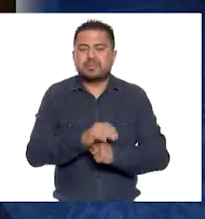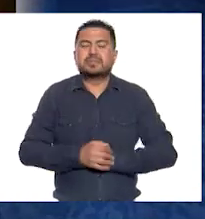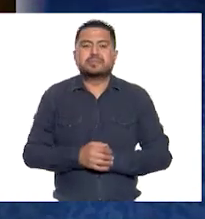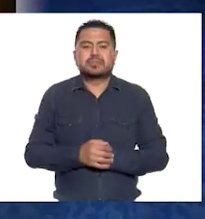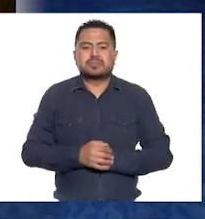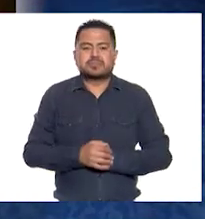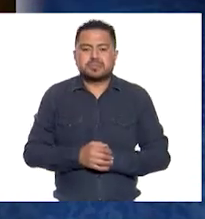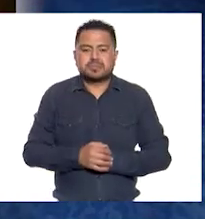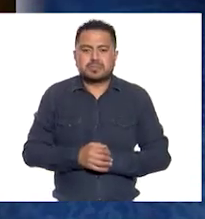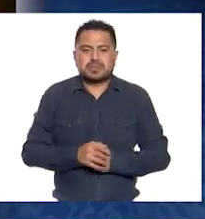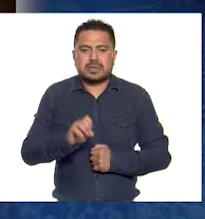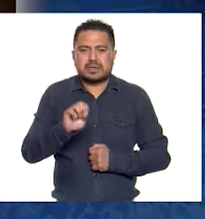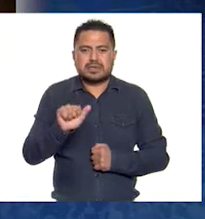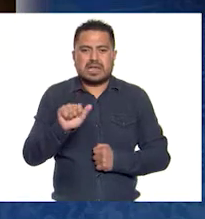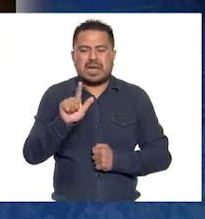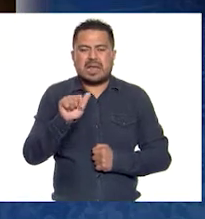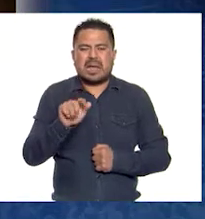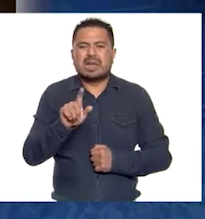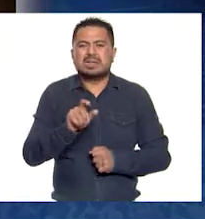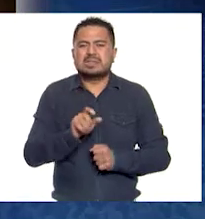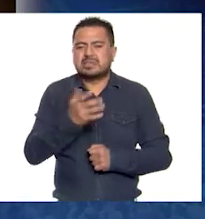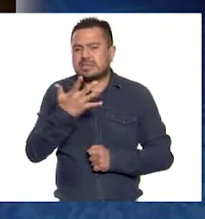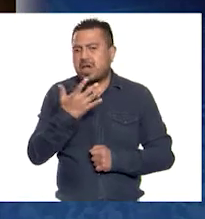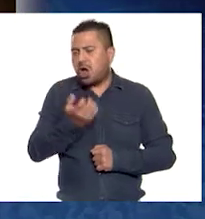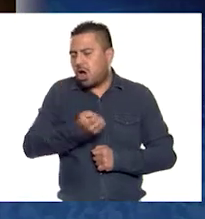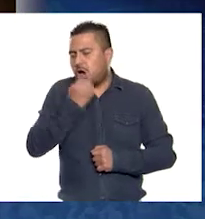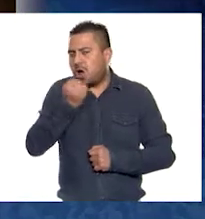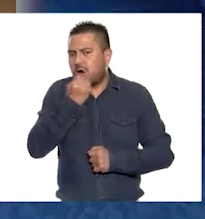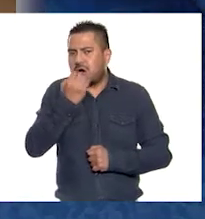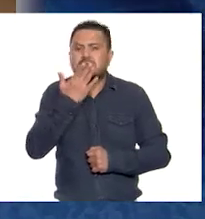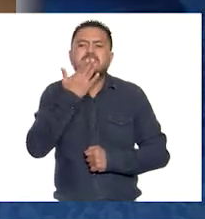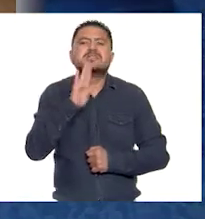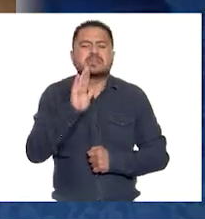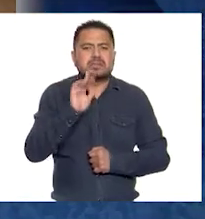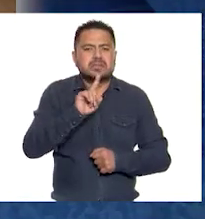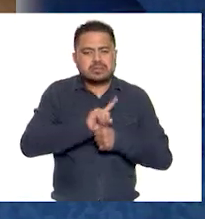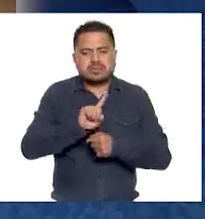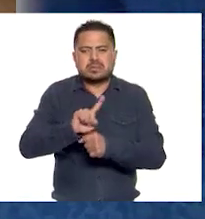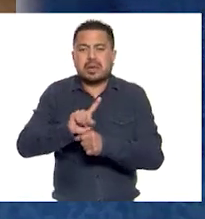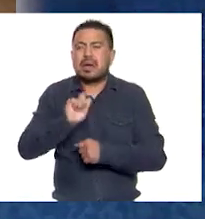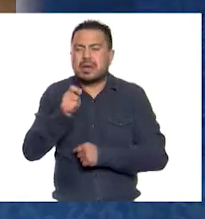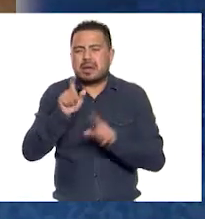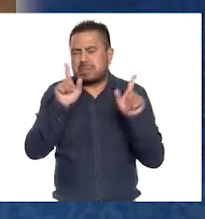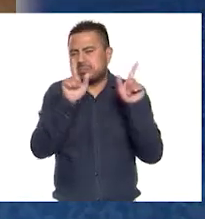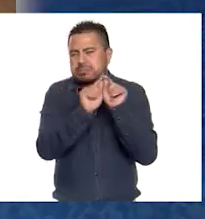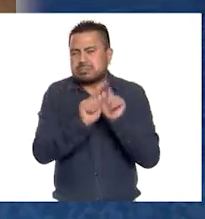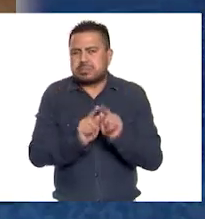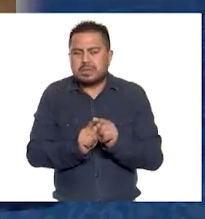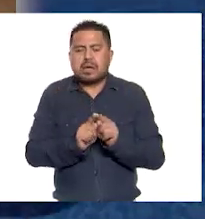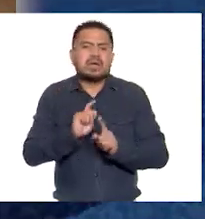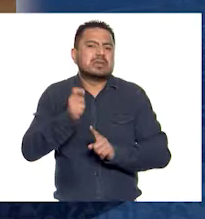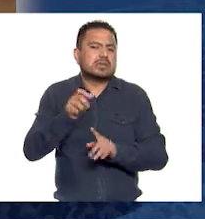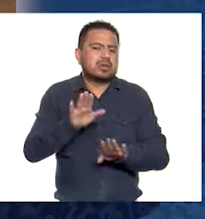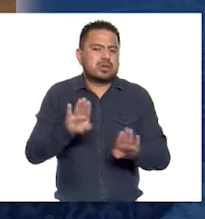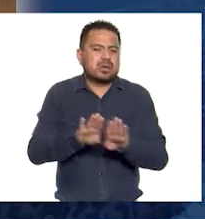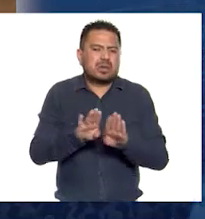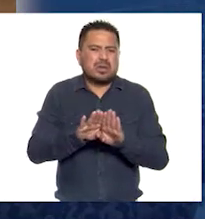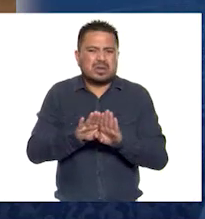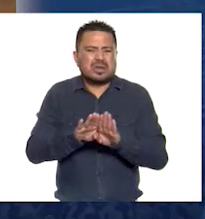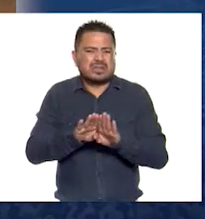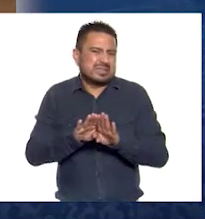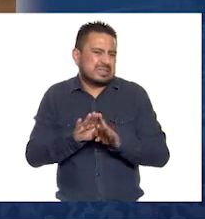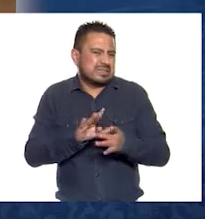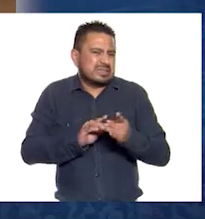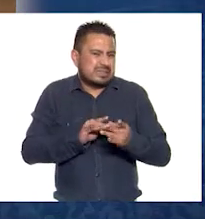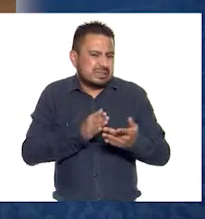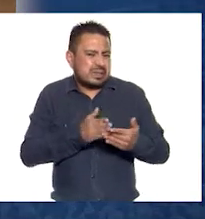es el salat, que son las 5 oraciones del Islam cada día, que son muy breves y son como pinceladas